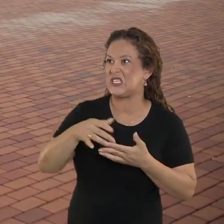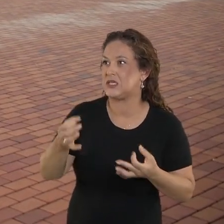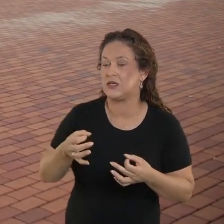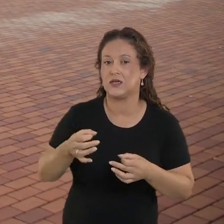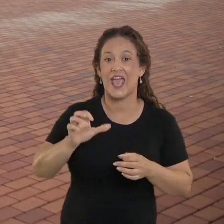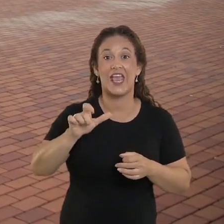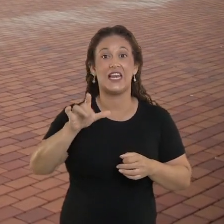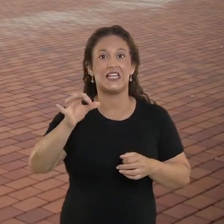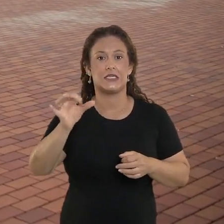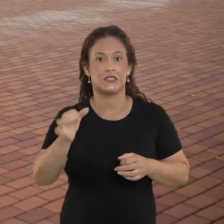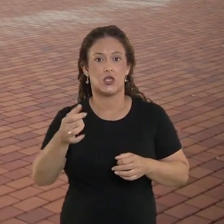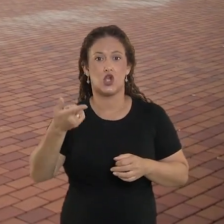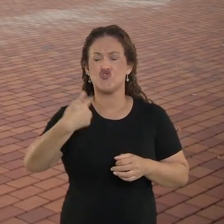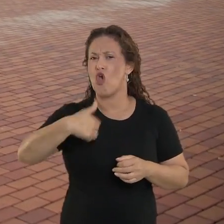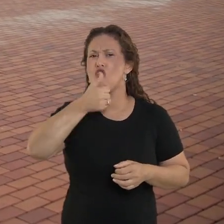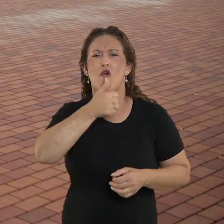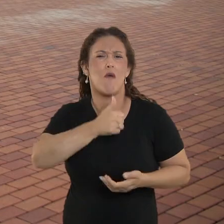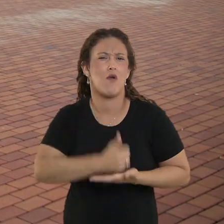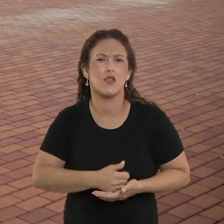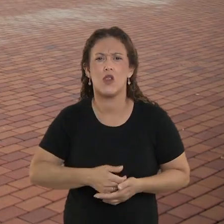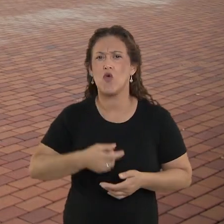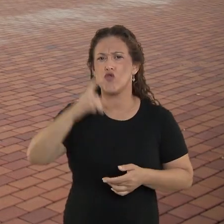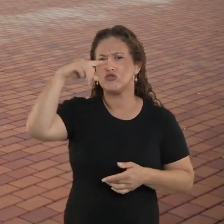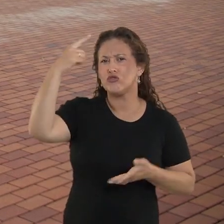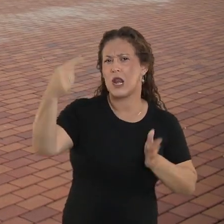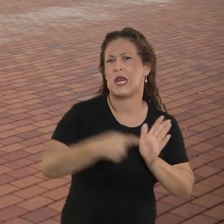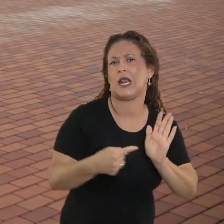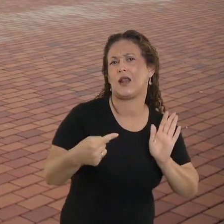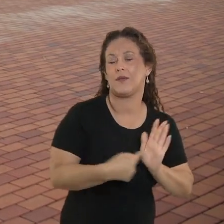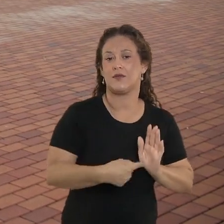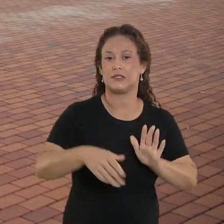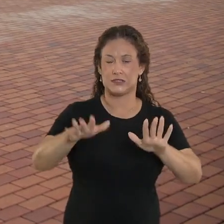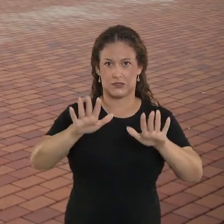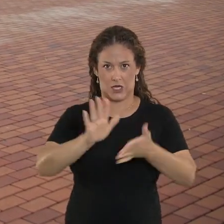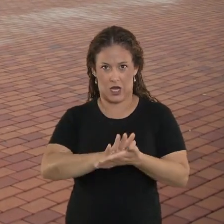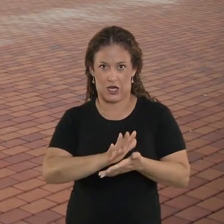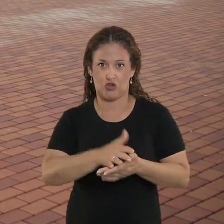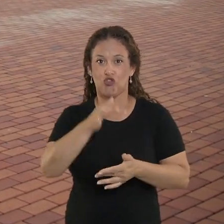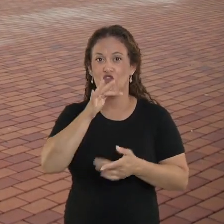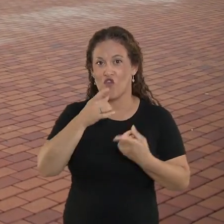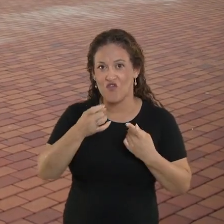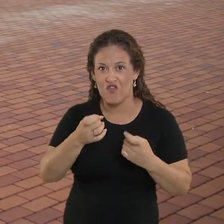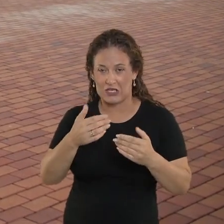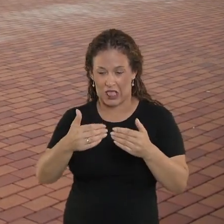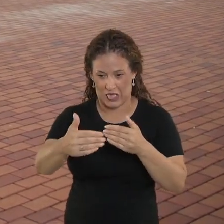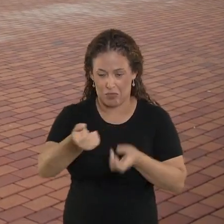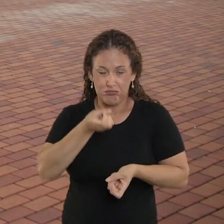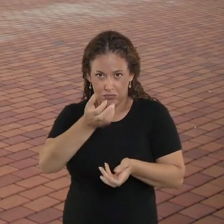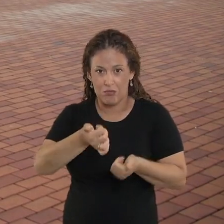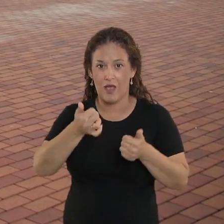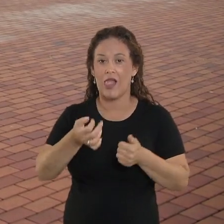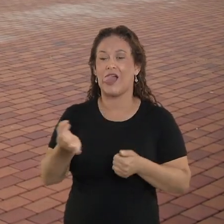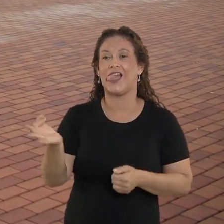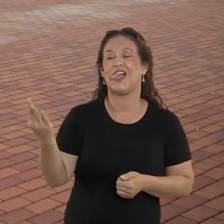¿qué te ha dado ahora? Elisa, no nos conformamos. ¡Cultura reclamamos! Relax, que aún nos queda mucha